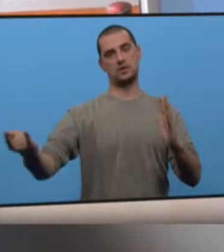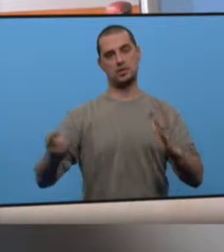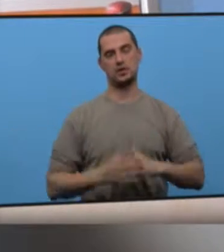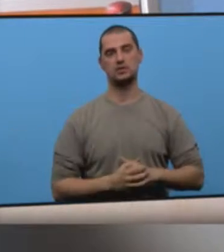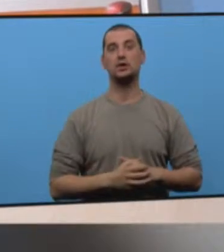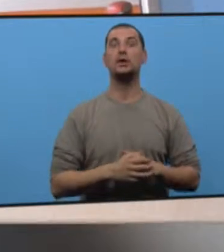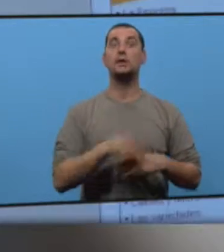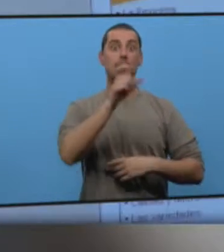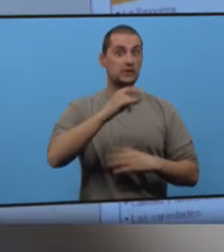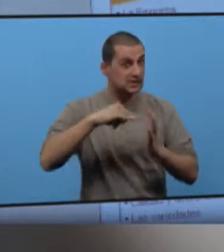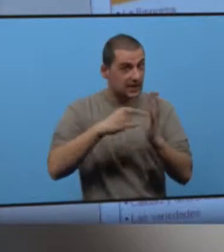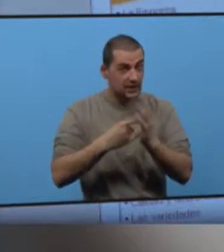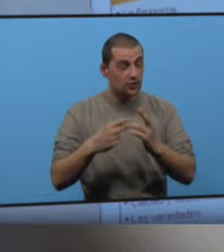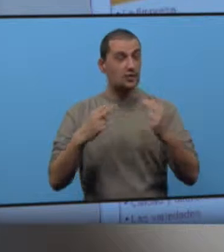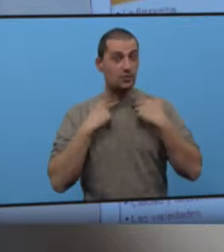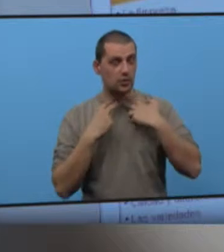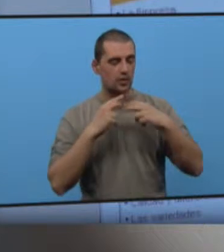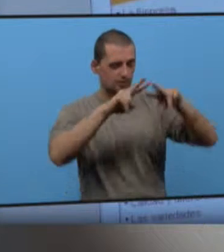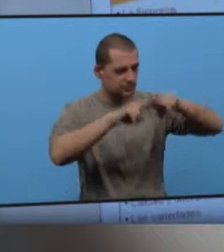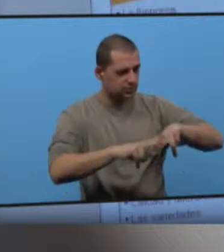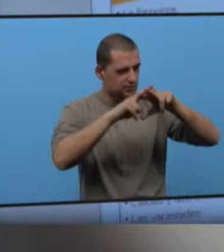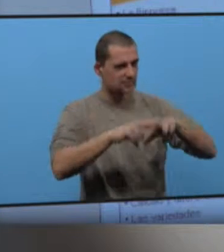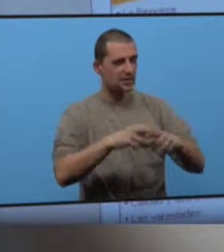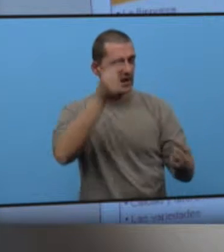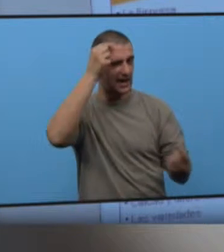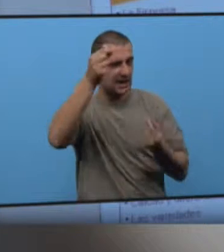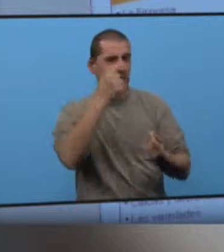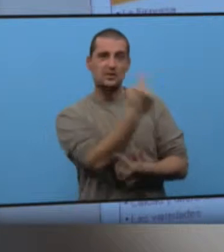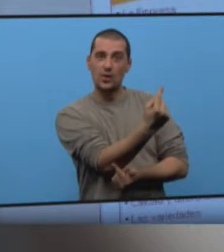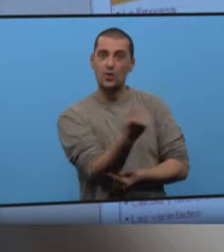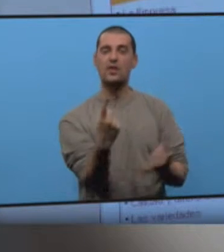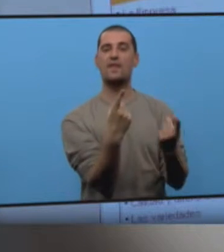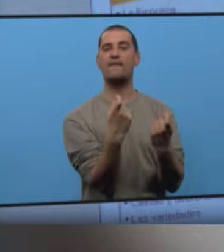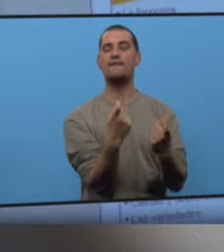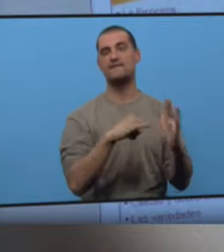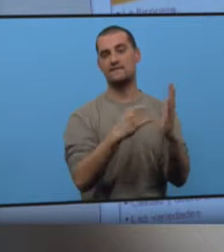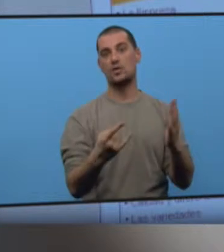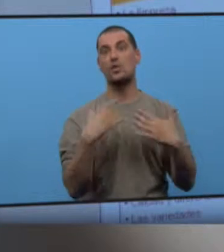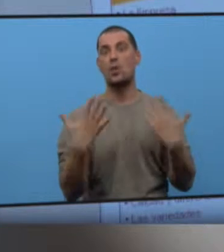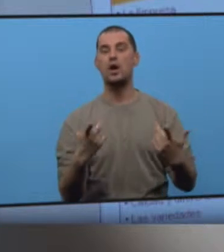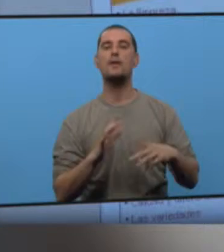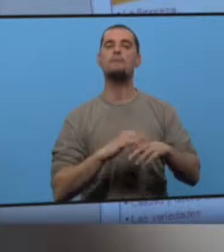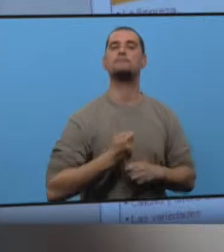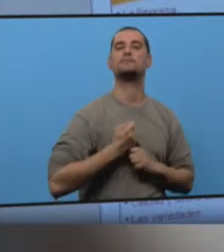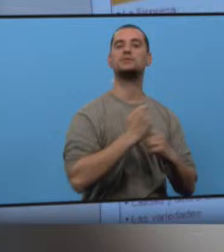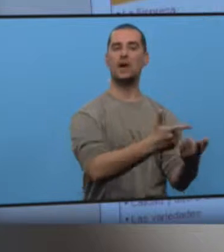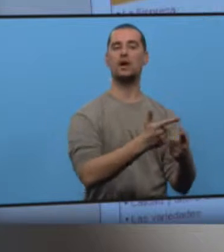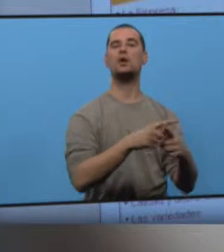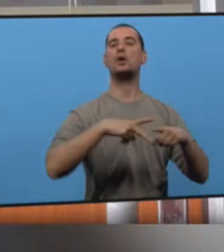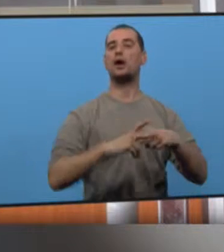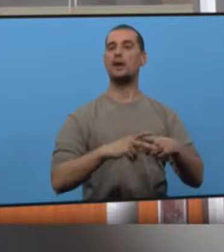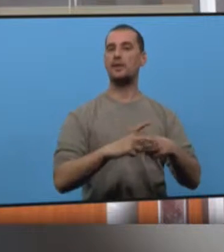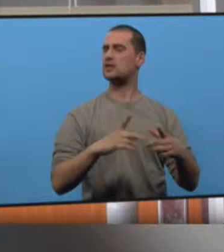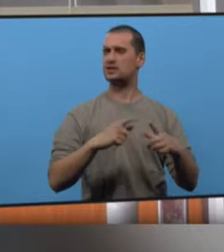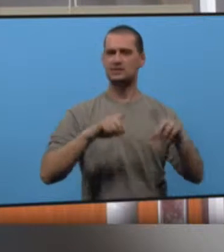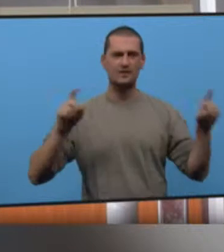tecnoloxías. Técnicos da Deputación realizaron un análise individualizado das súas necesidades tecnolóxicas para dotalos das